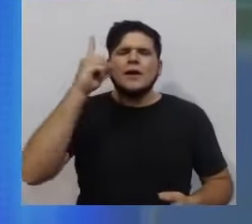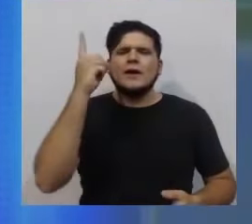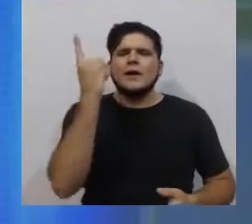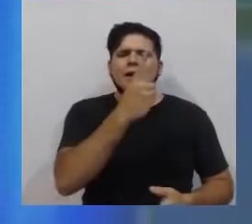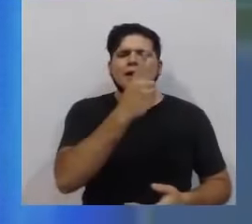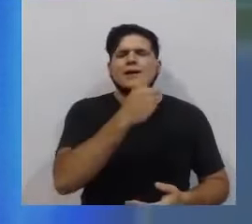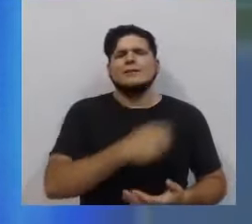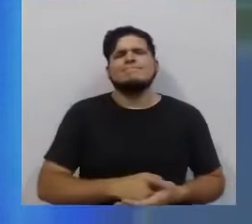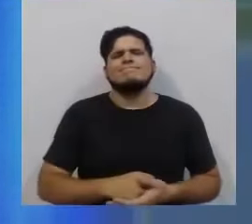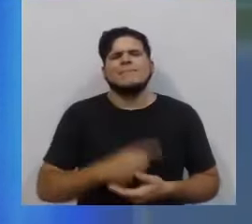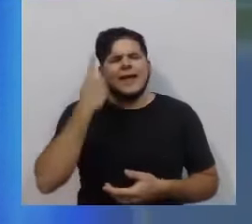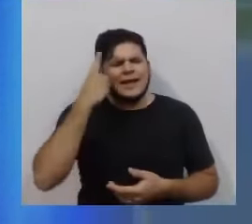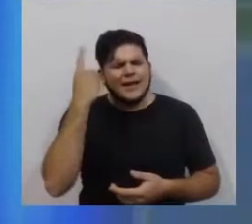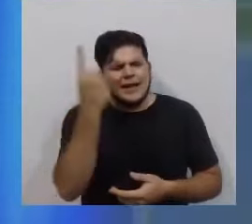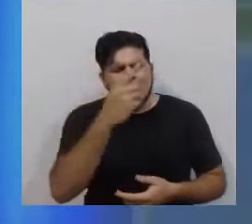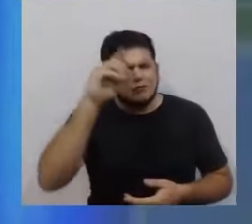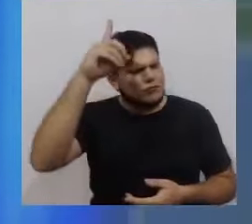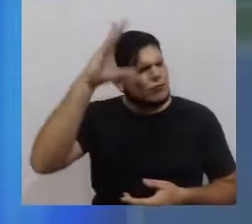yo les voy a ayudar